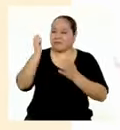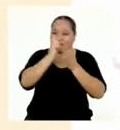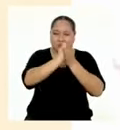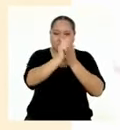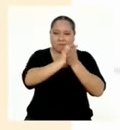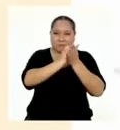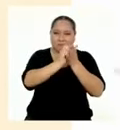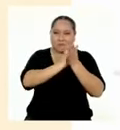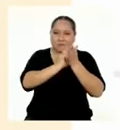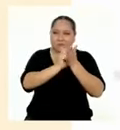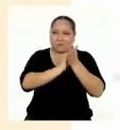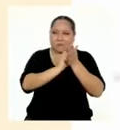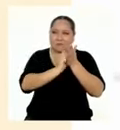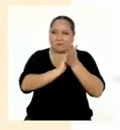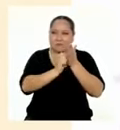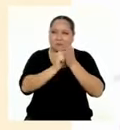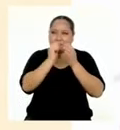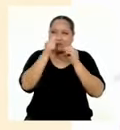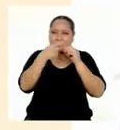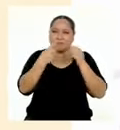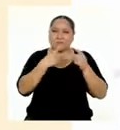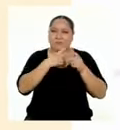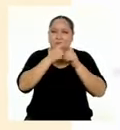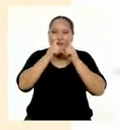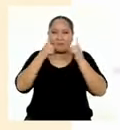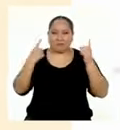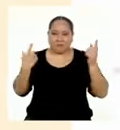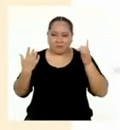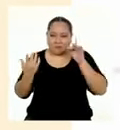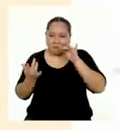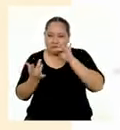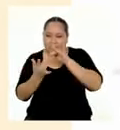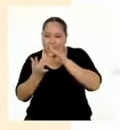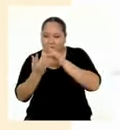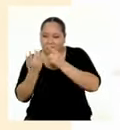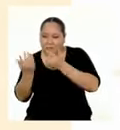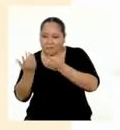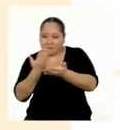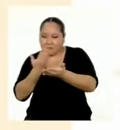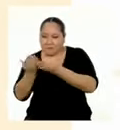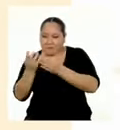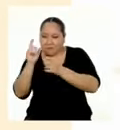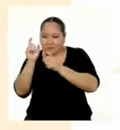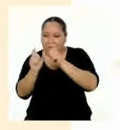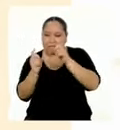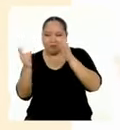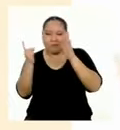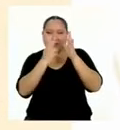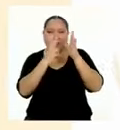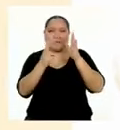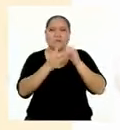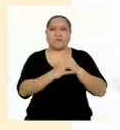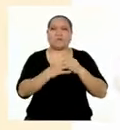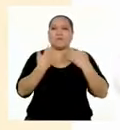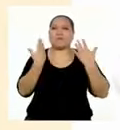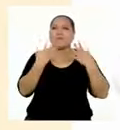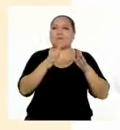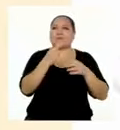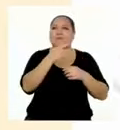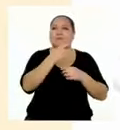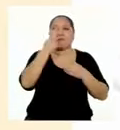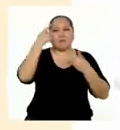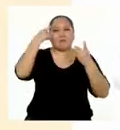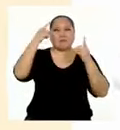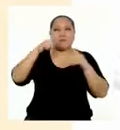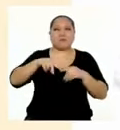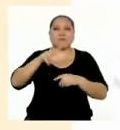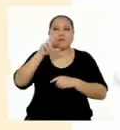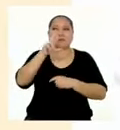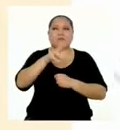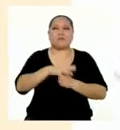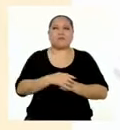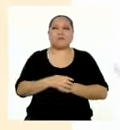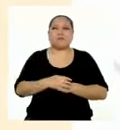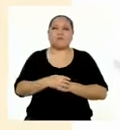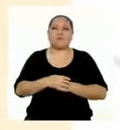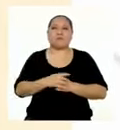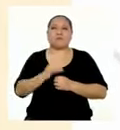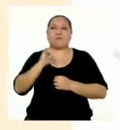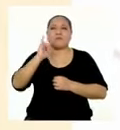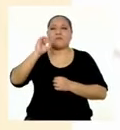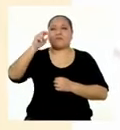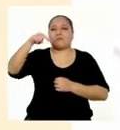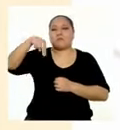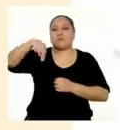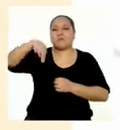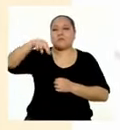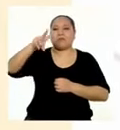para poder redactar este acuerdo con un lenguaje más cercano a mi destinatario. Quedaría así. Acuerdo 3.